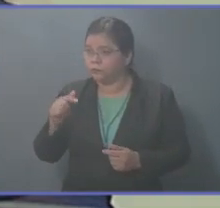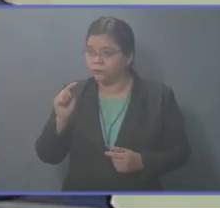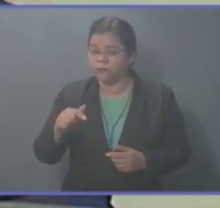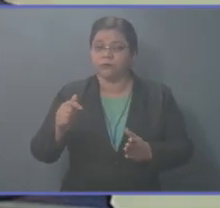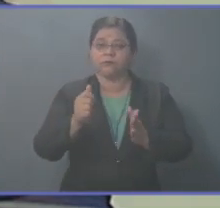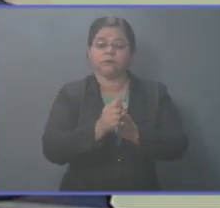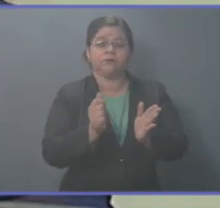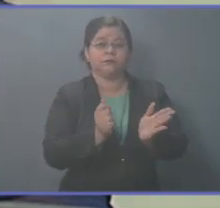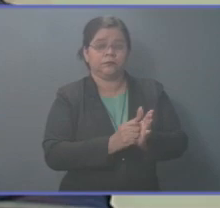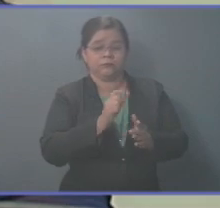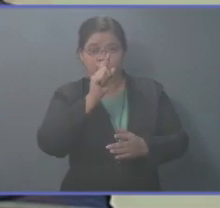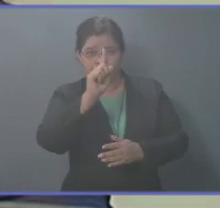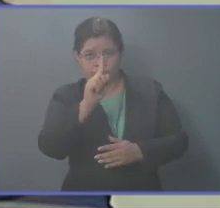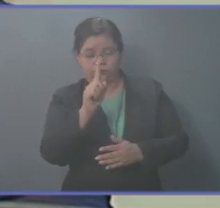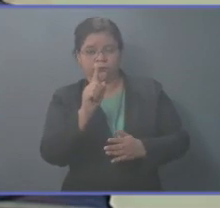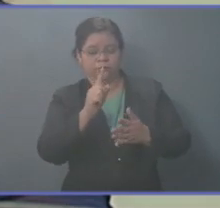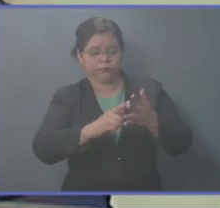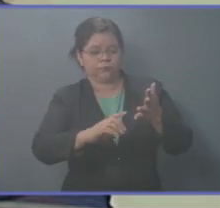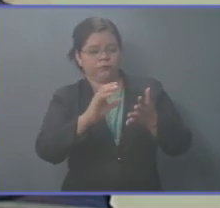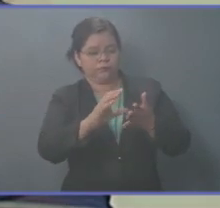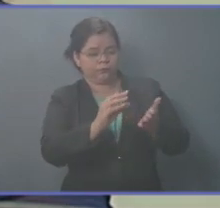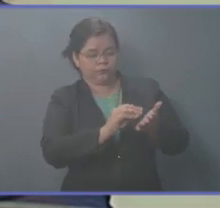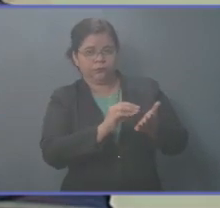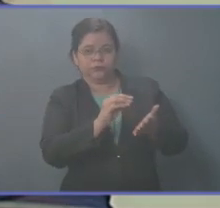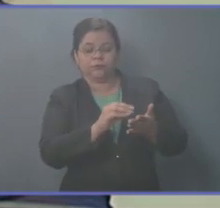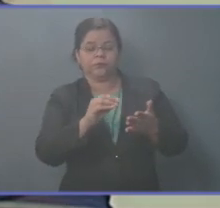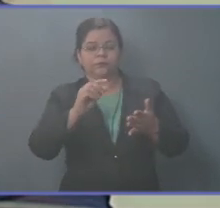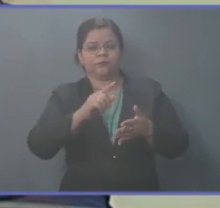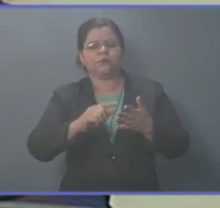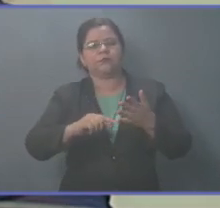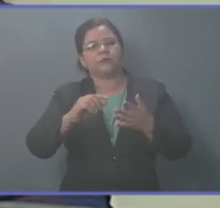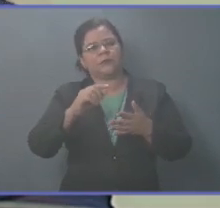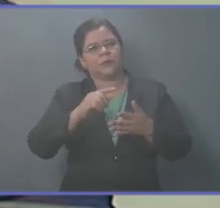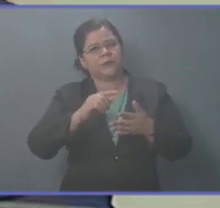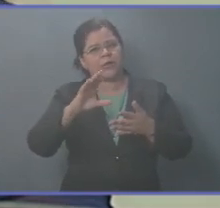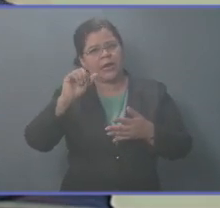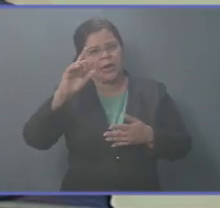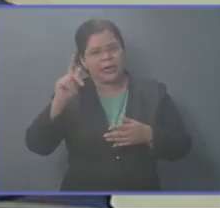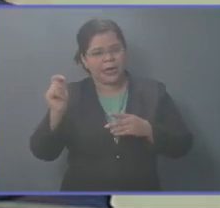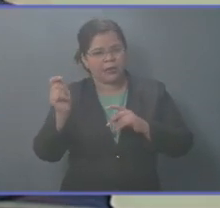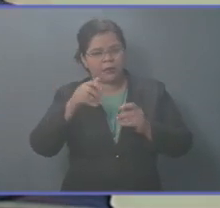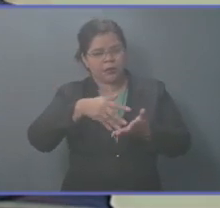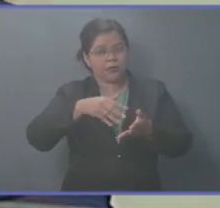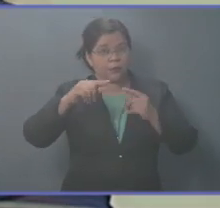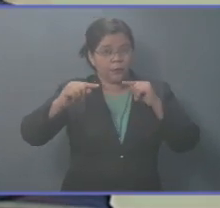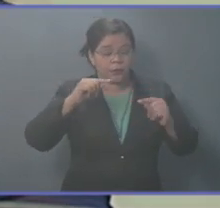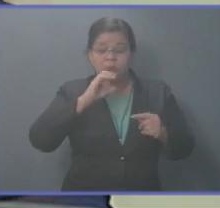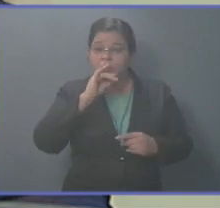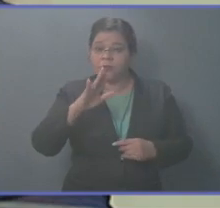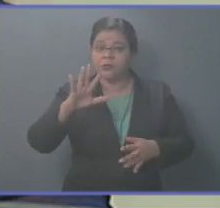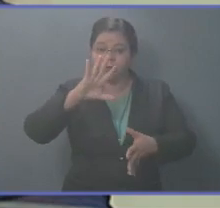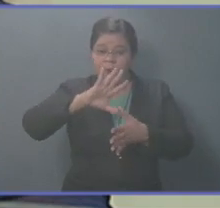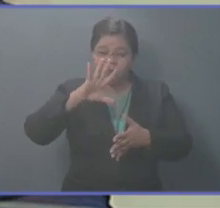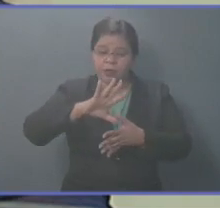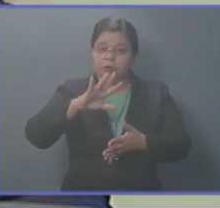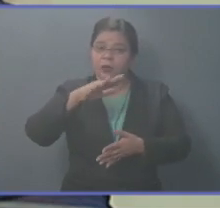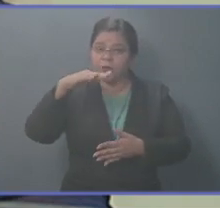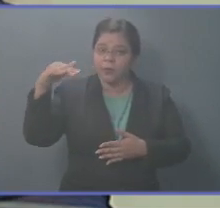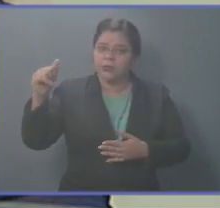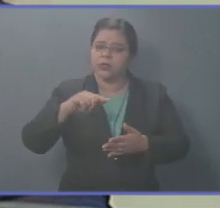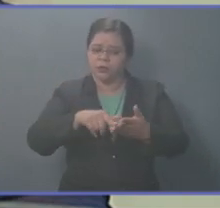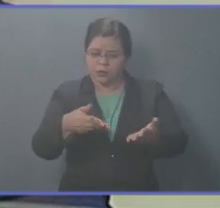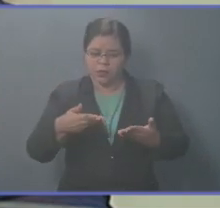el artículo 1 de la Carta Democrática Interamericana prevé que los pueblos de América tienen derecho a